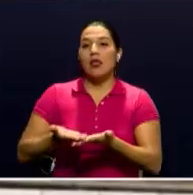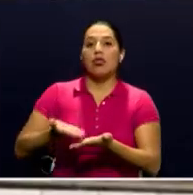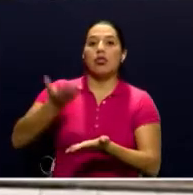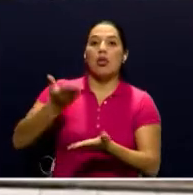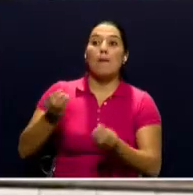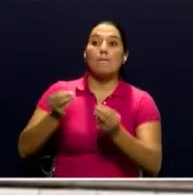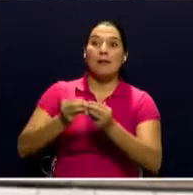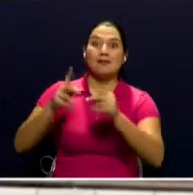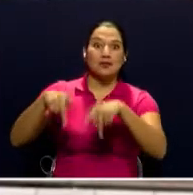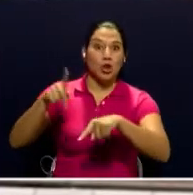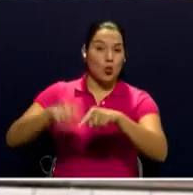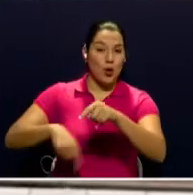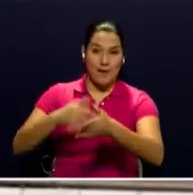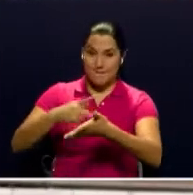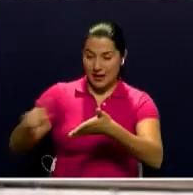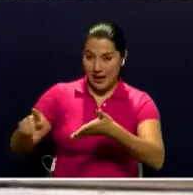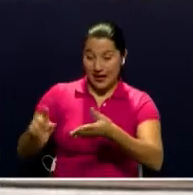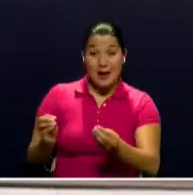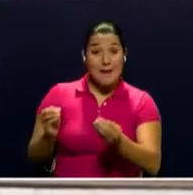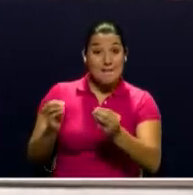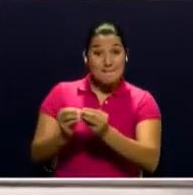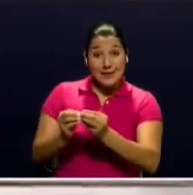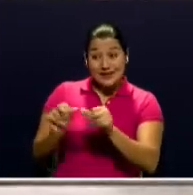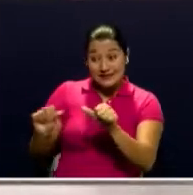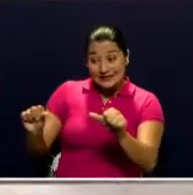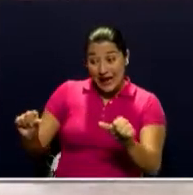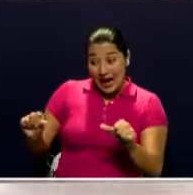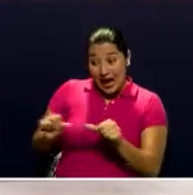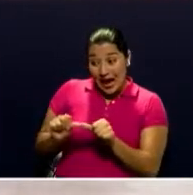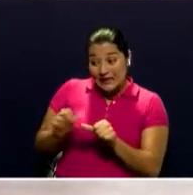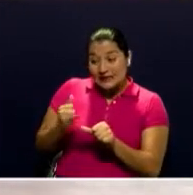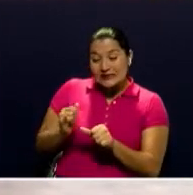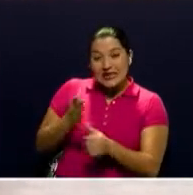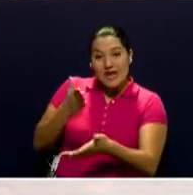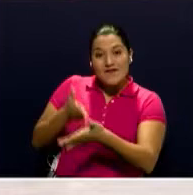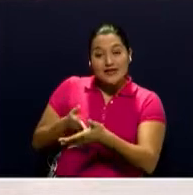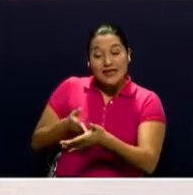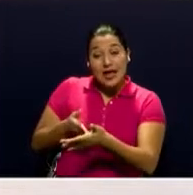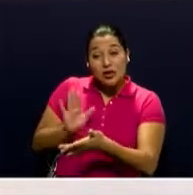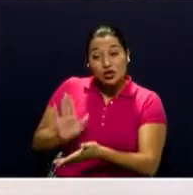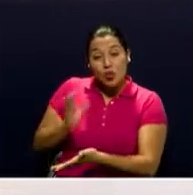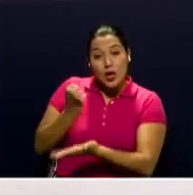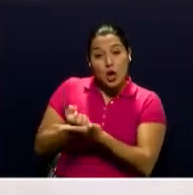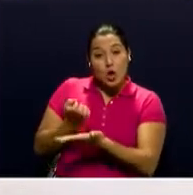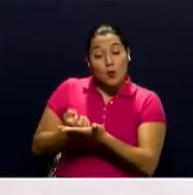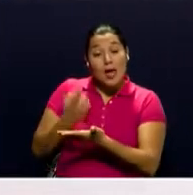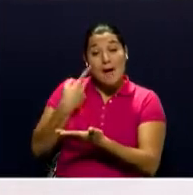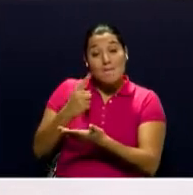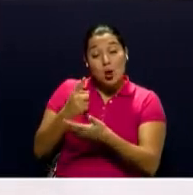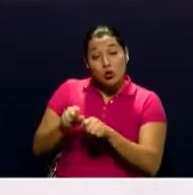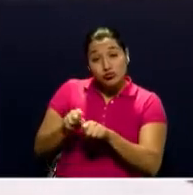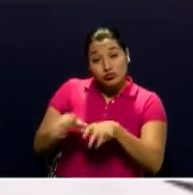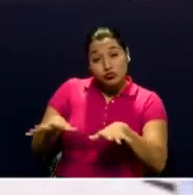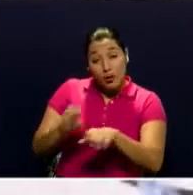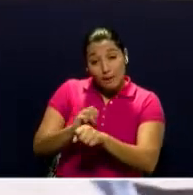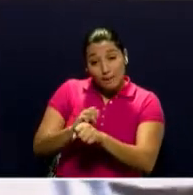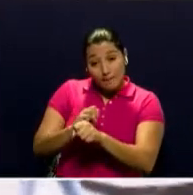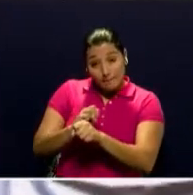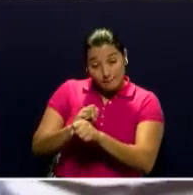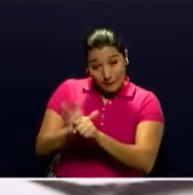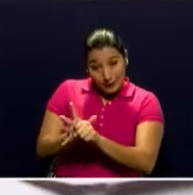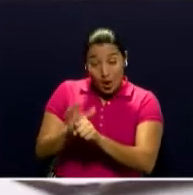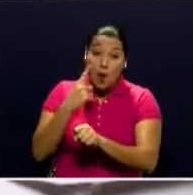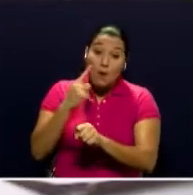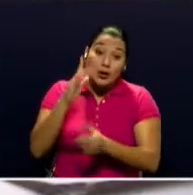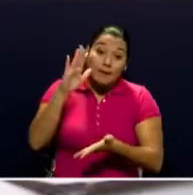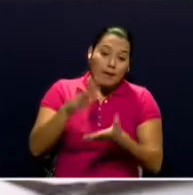en particular de los sectores que están siendo más fuertemente afectados por las consecuencias del virus, ya sea por la baja de sus ventas, reservas